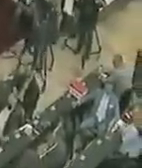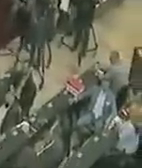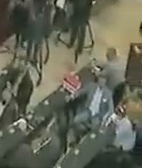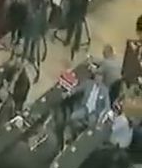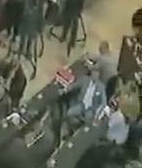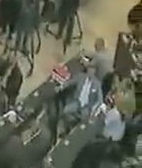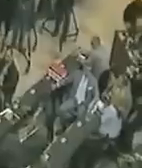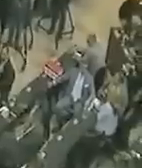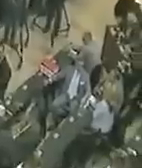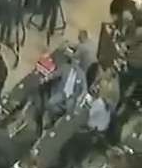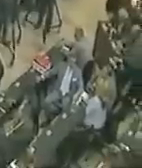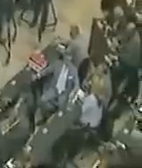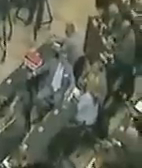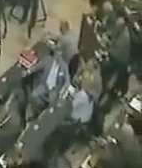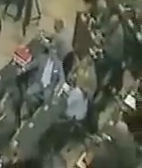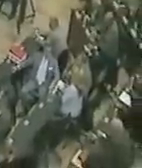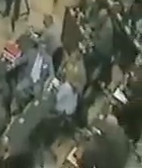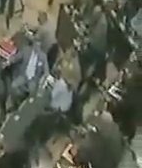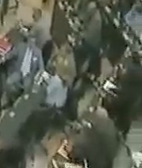favor.